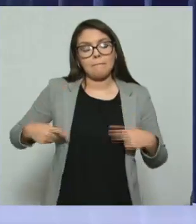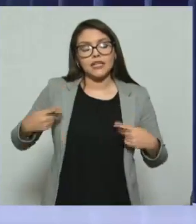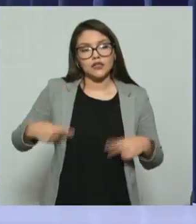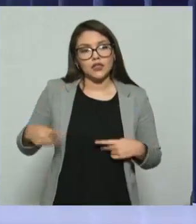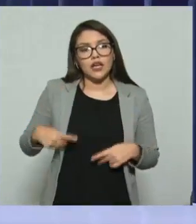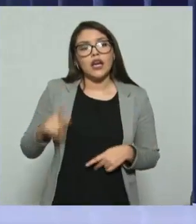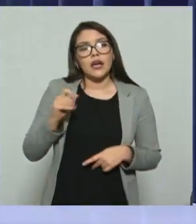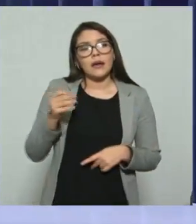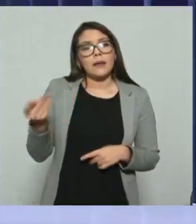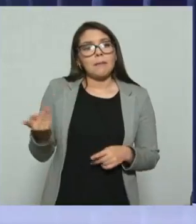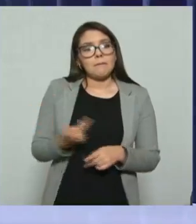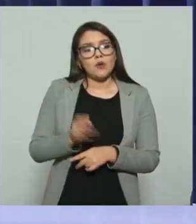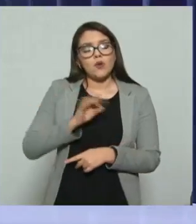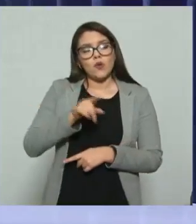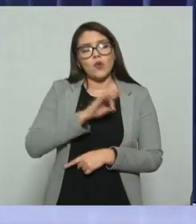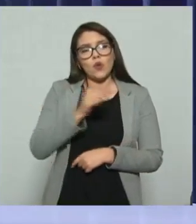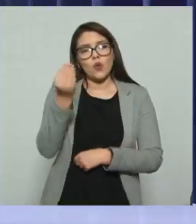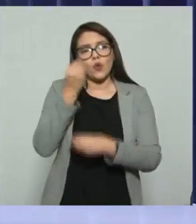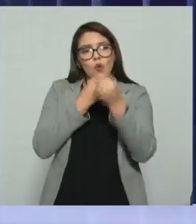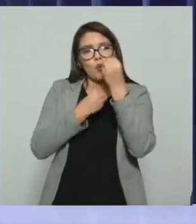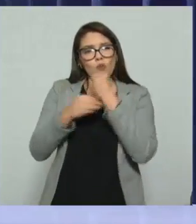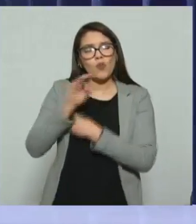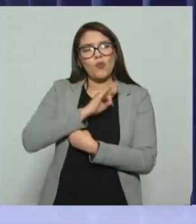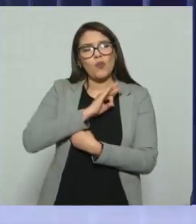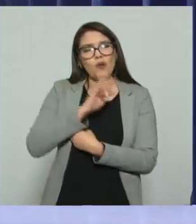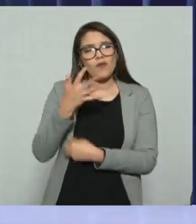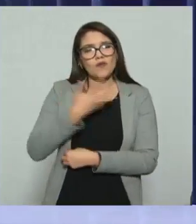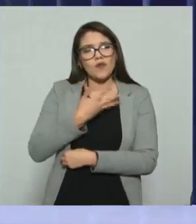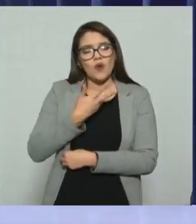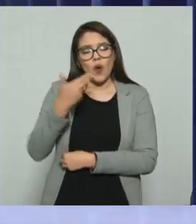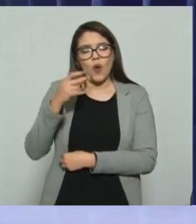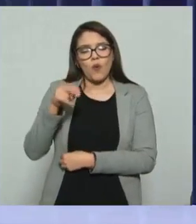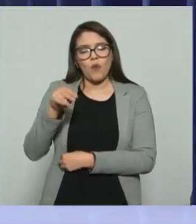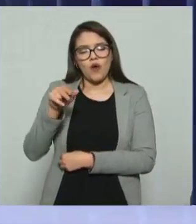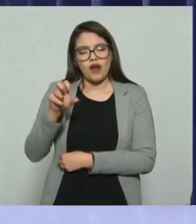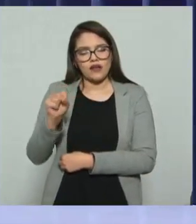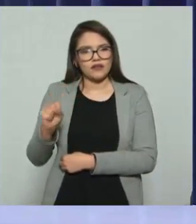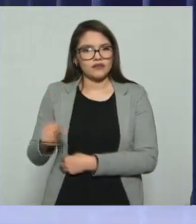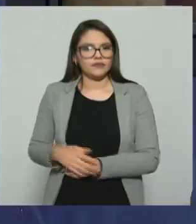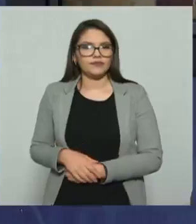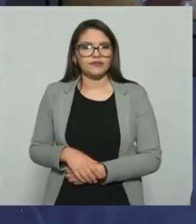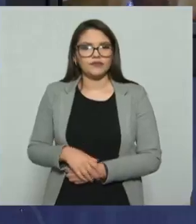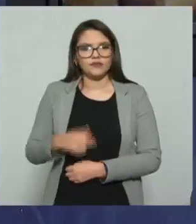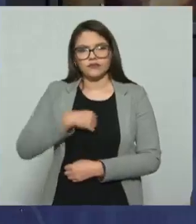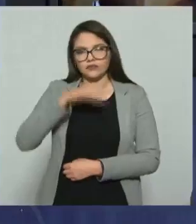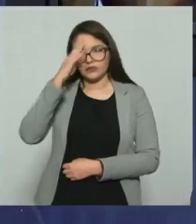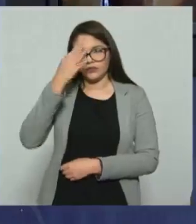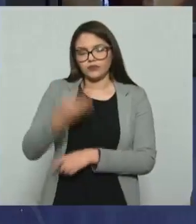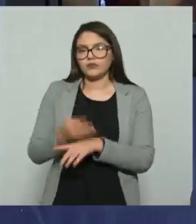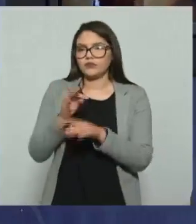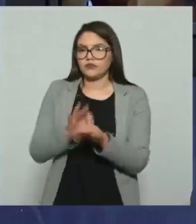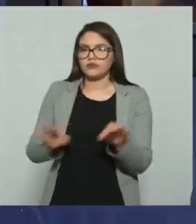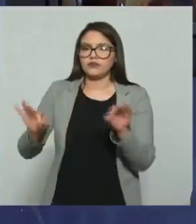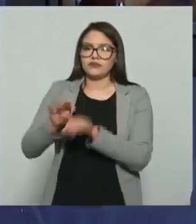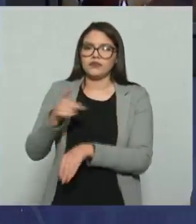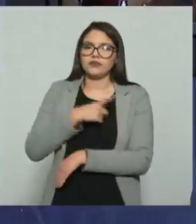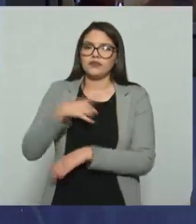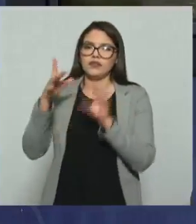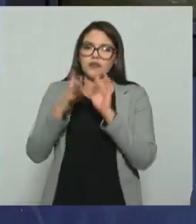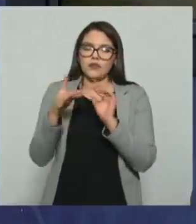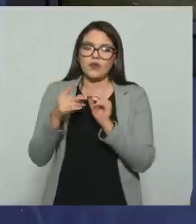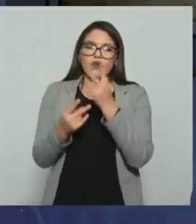al consumir alimentos que tengan hormonas. Empezamos, Mónica. Sí, yo creo que es bien importante aquí hacer dos distinciones, que a